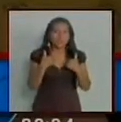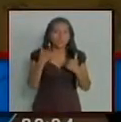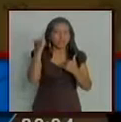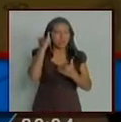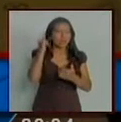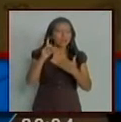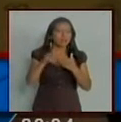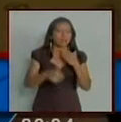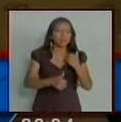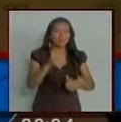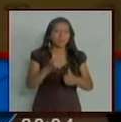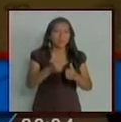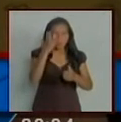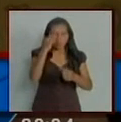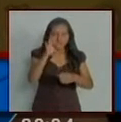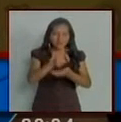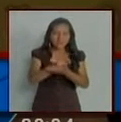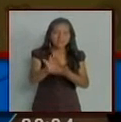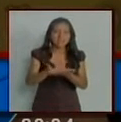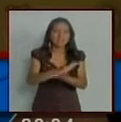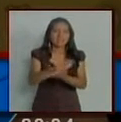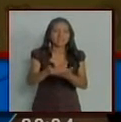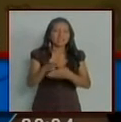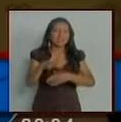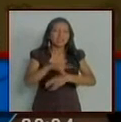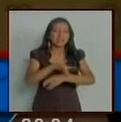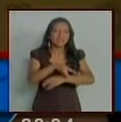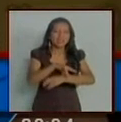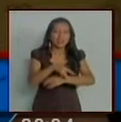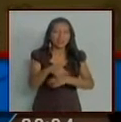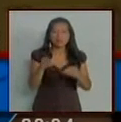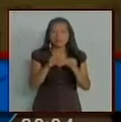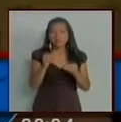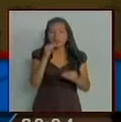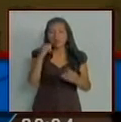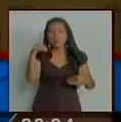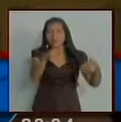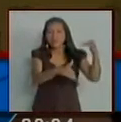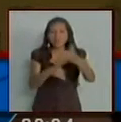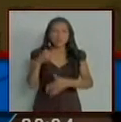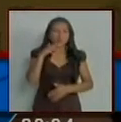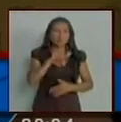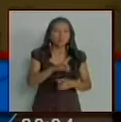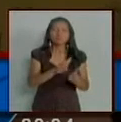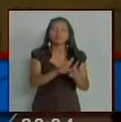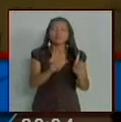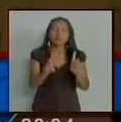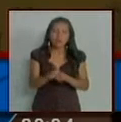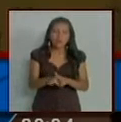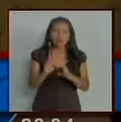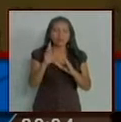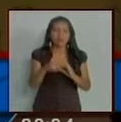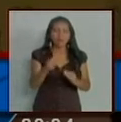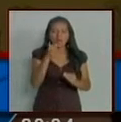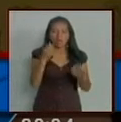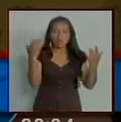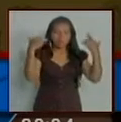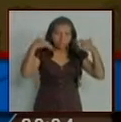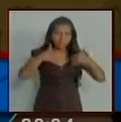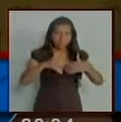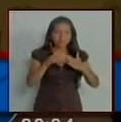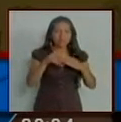oído. Y también en las piscinas, ¿no? Hemos visto muchos casos de que causan